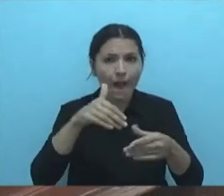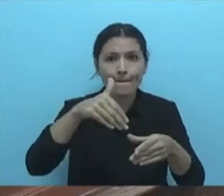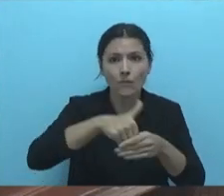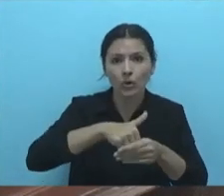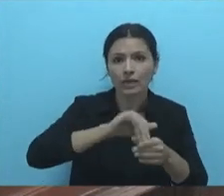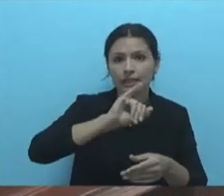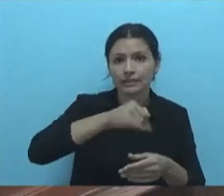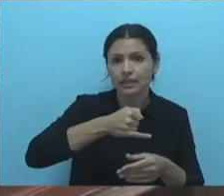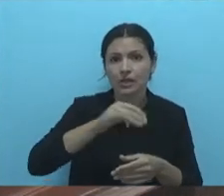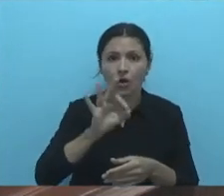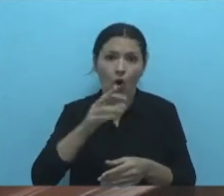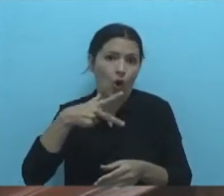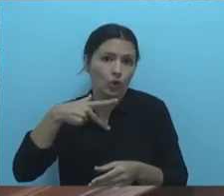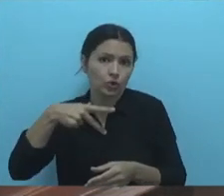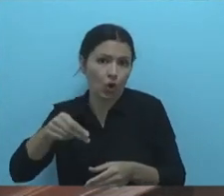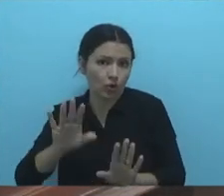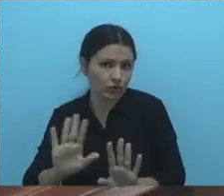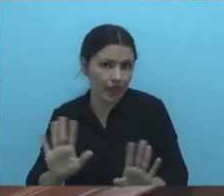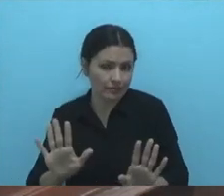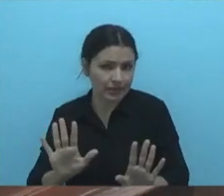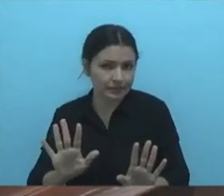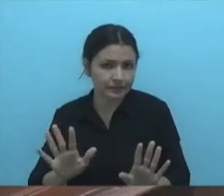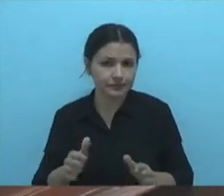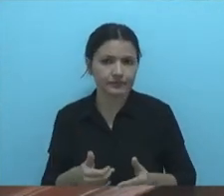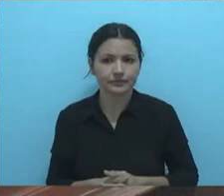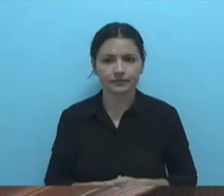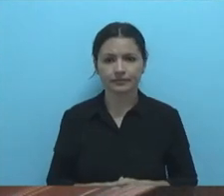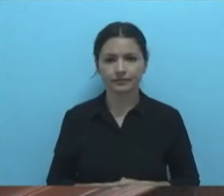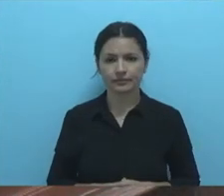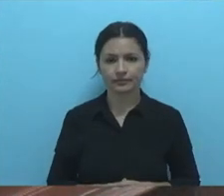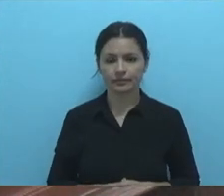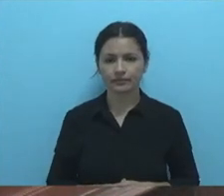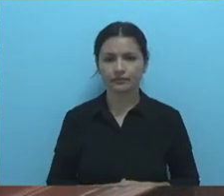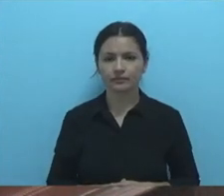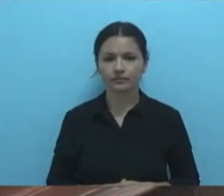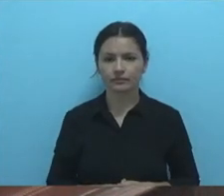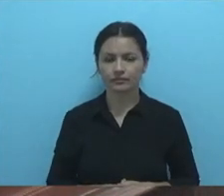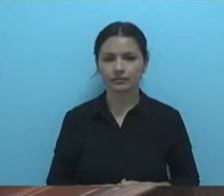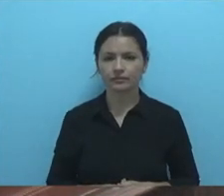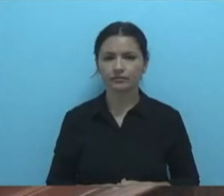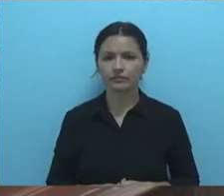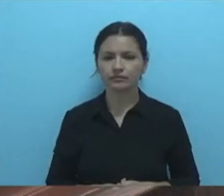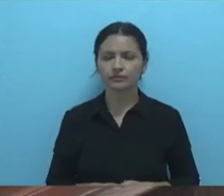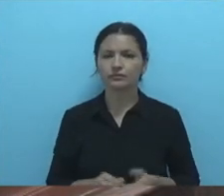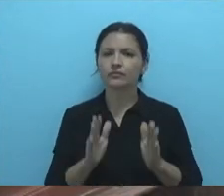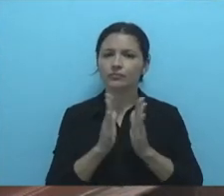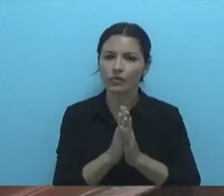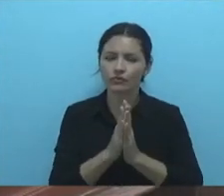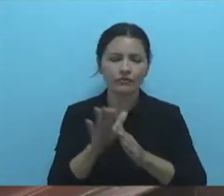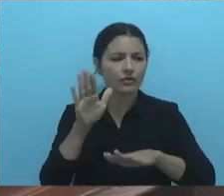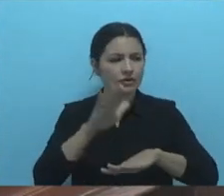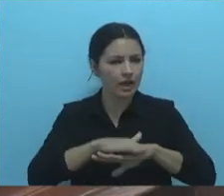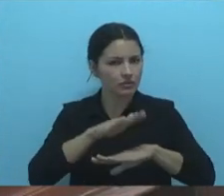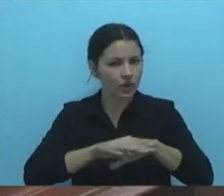digo que no sea una táctica dilatoria o una especulación para que el proyecto se caiga sino tengamos la responsabilidad